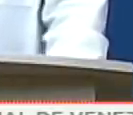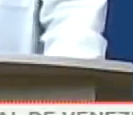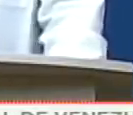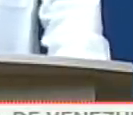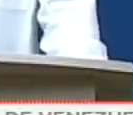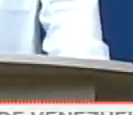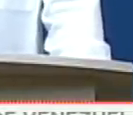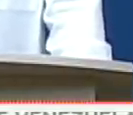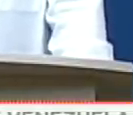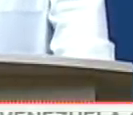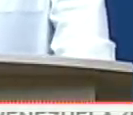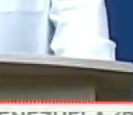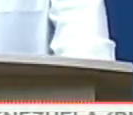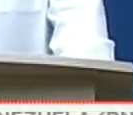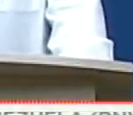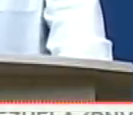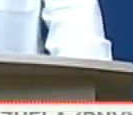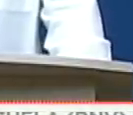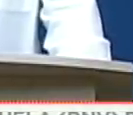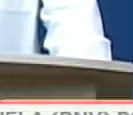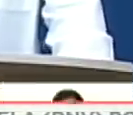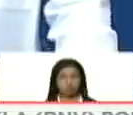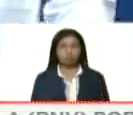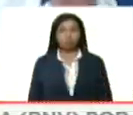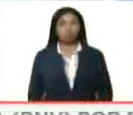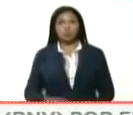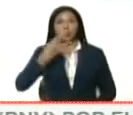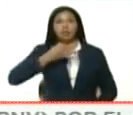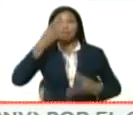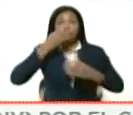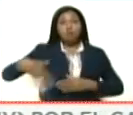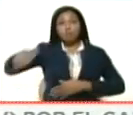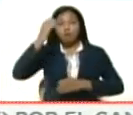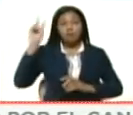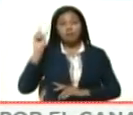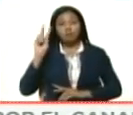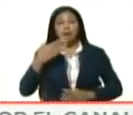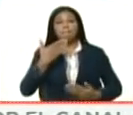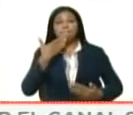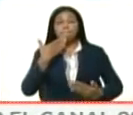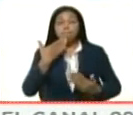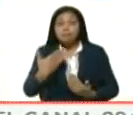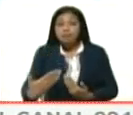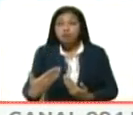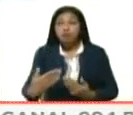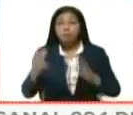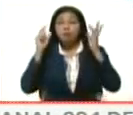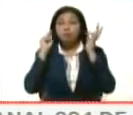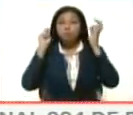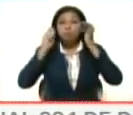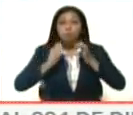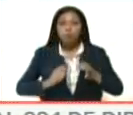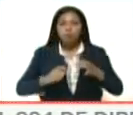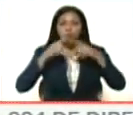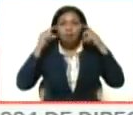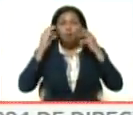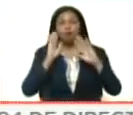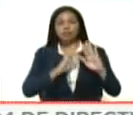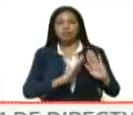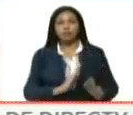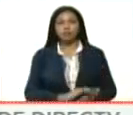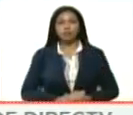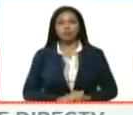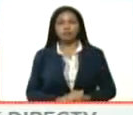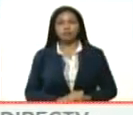Muy buenas tardes a todo el pueblo de Venezuela. Voy a pedir permiso para sacarme el tapabocas,